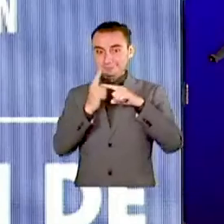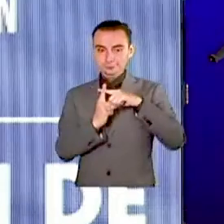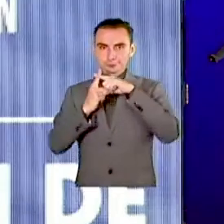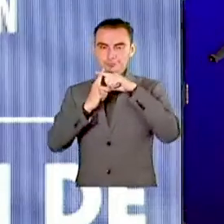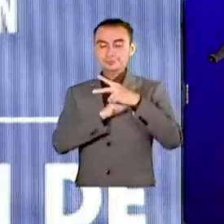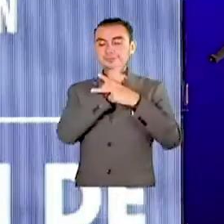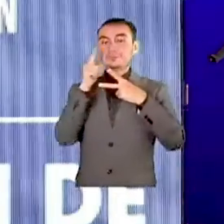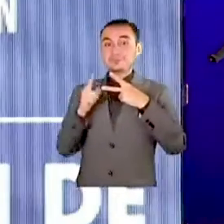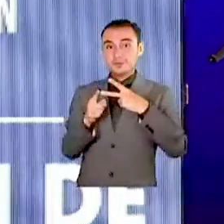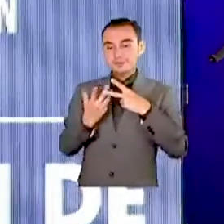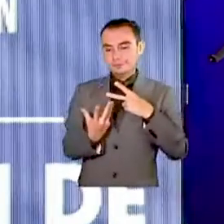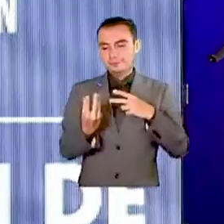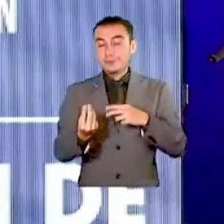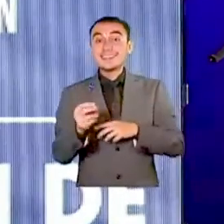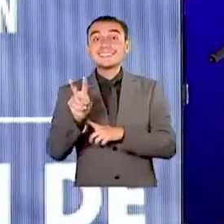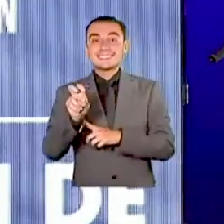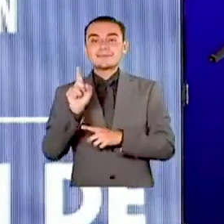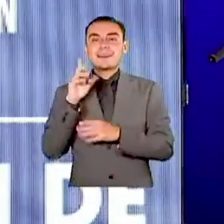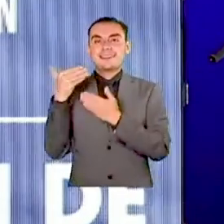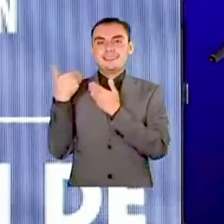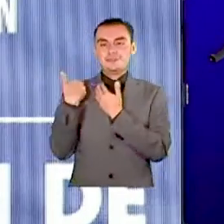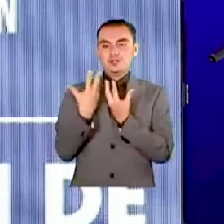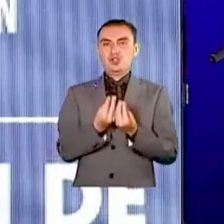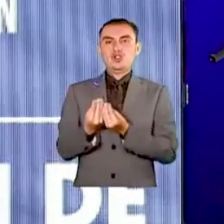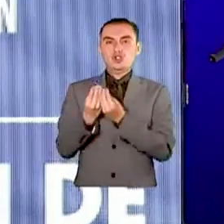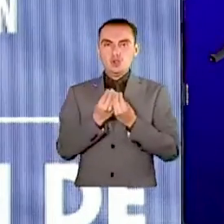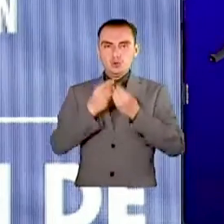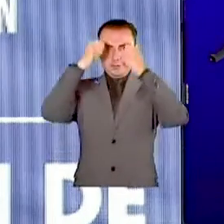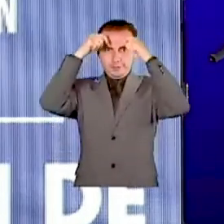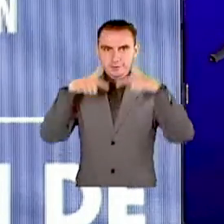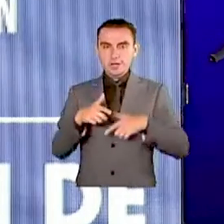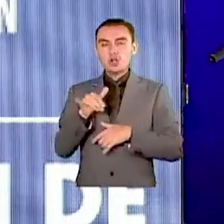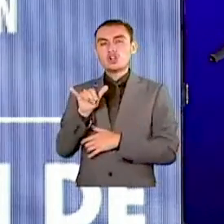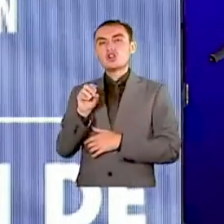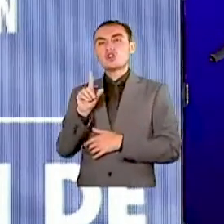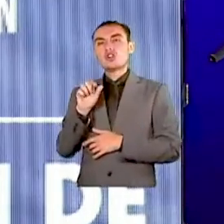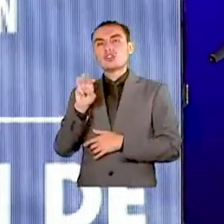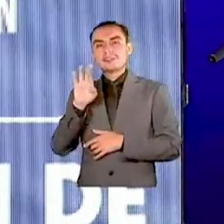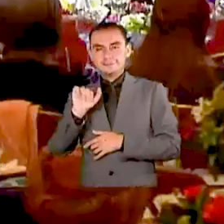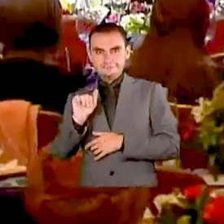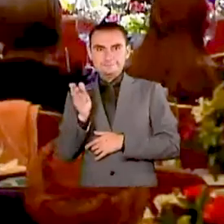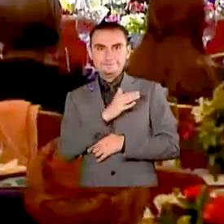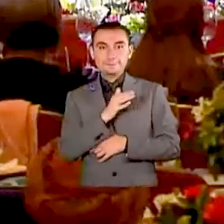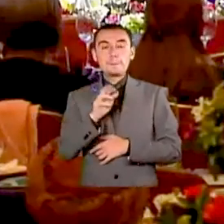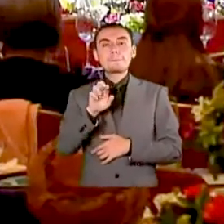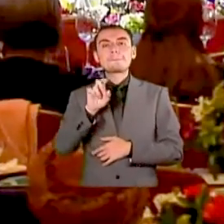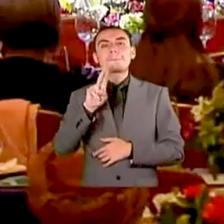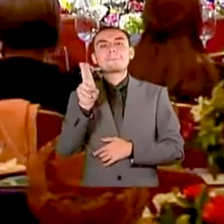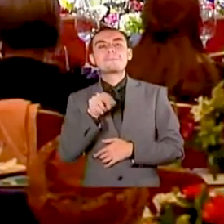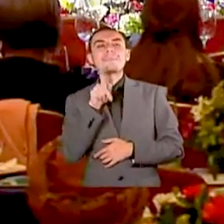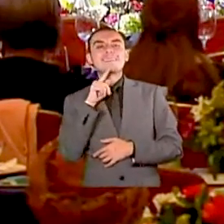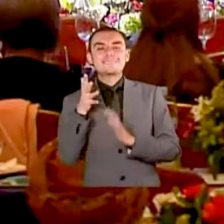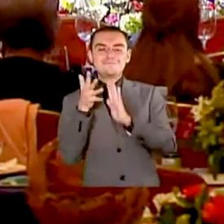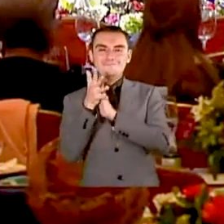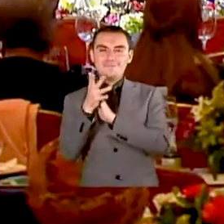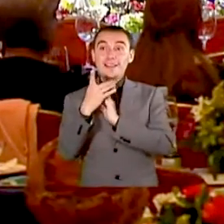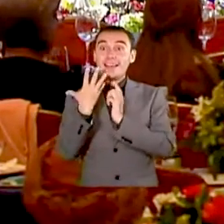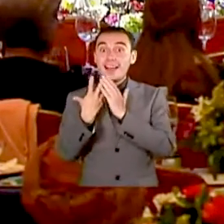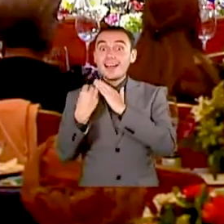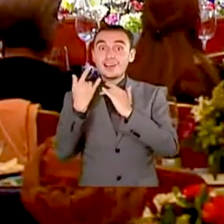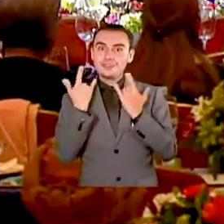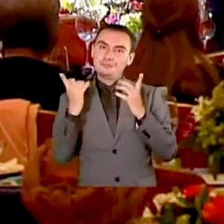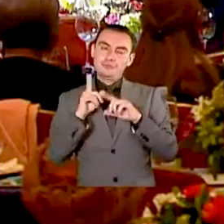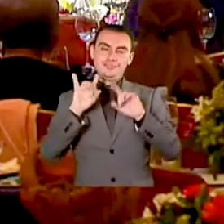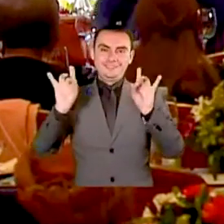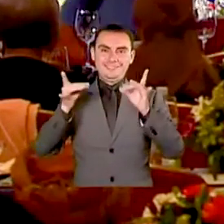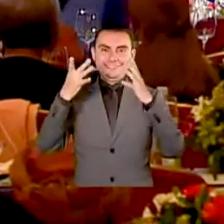la Procuradora Séptima Delegada ante el Consejo de Estado, Yolima Carrillo Pérez, quien hará su intervención de forma remota.